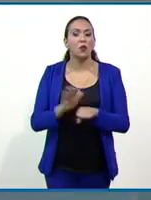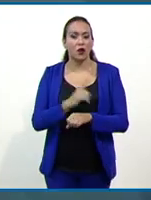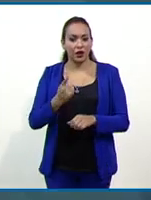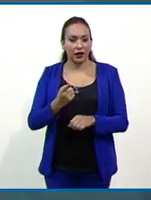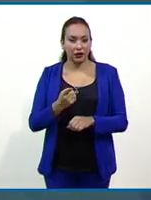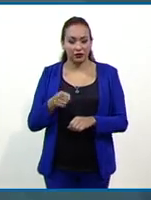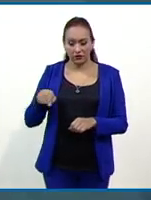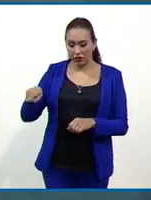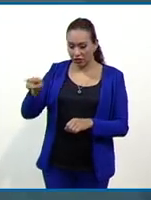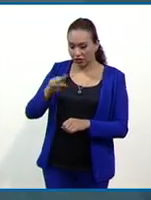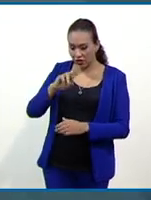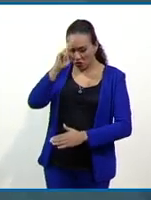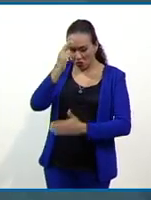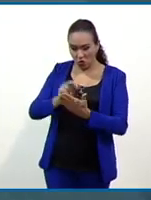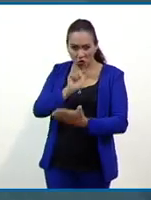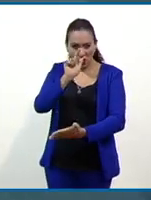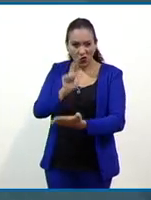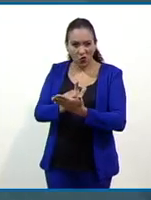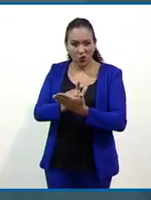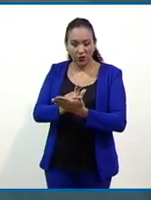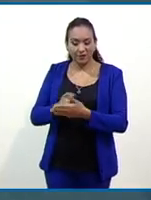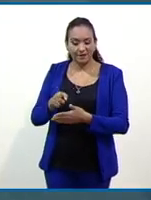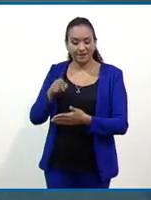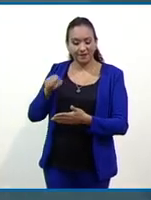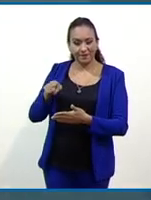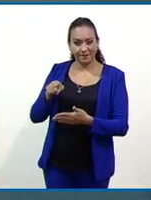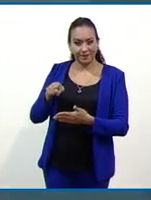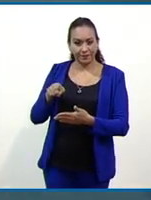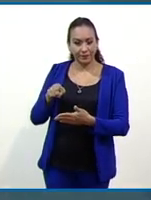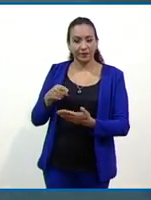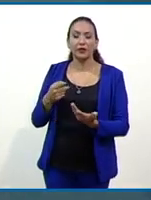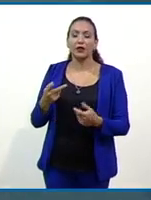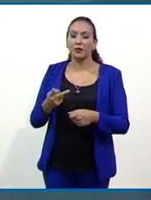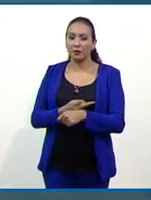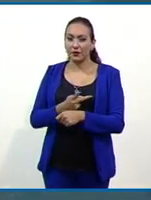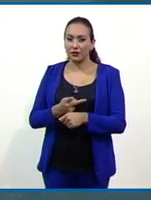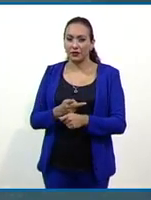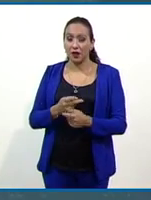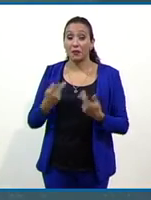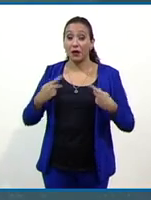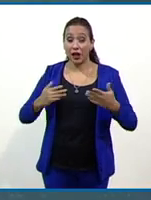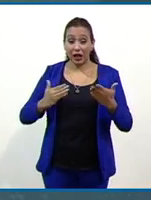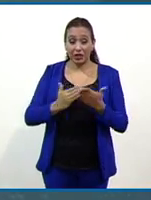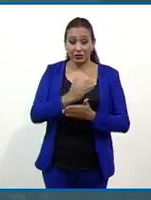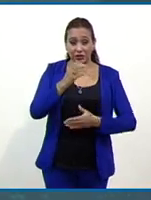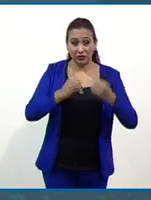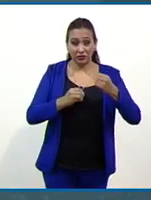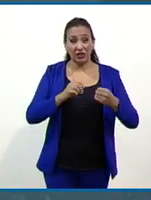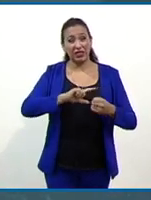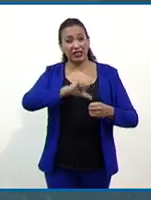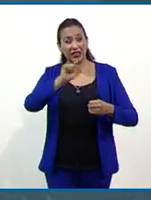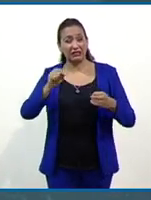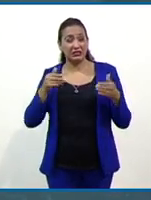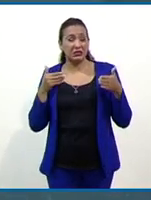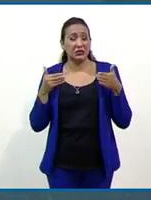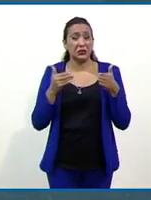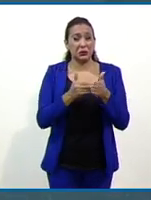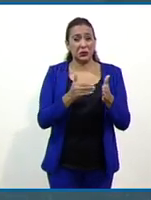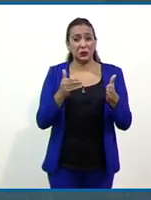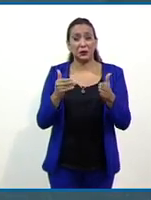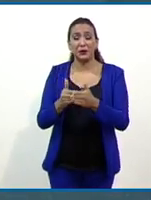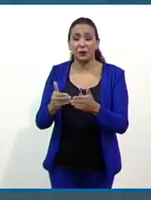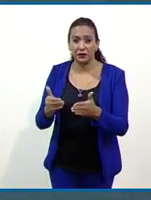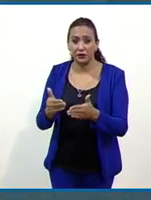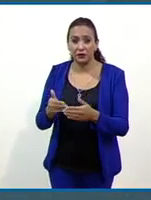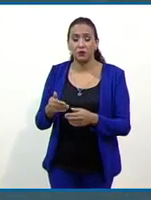desacato a las suspensiones pone en grave riesgo la viabilidad del Estado de Derecho y la legitimidad democrática del gobierno